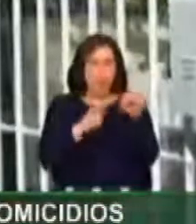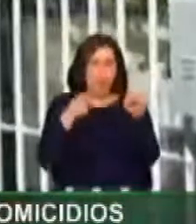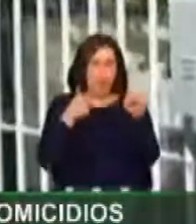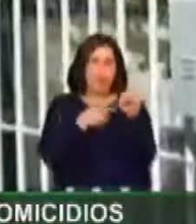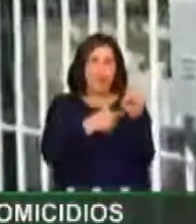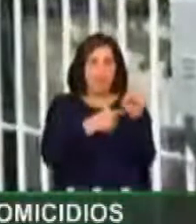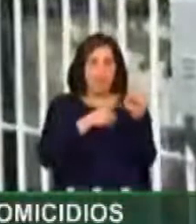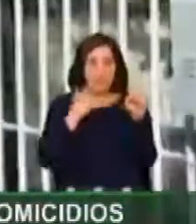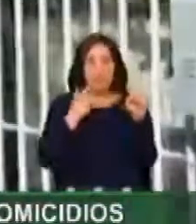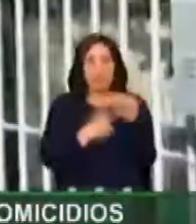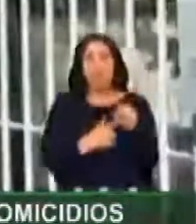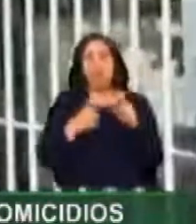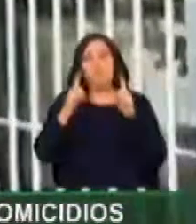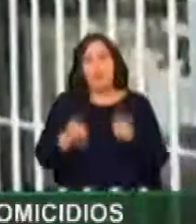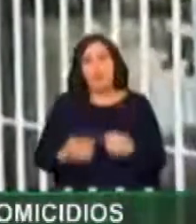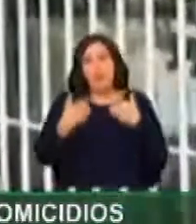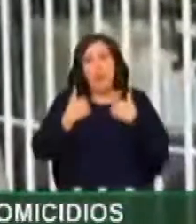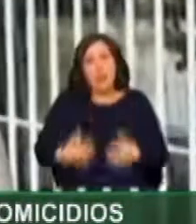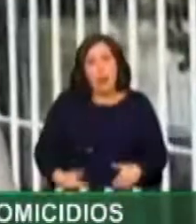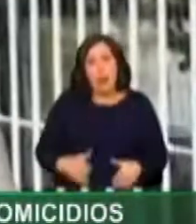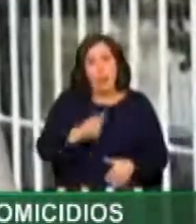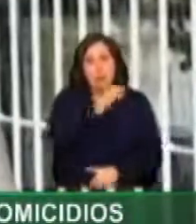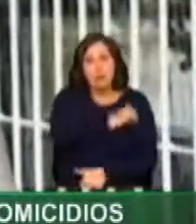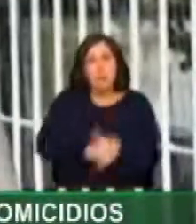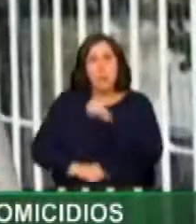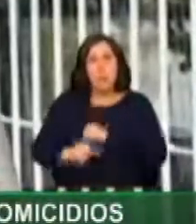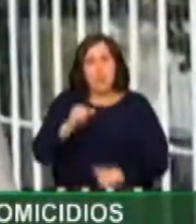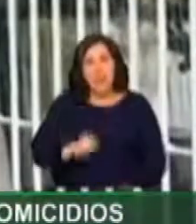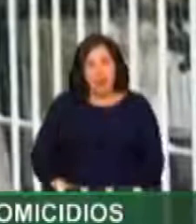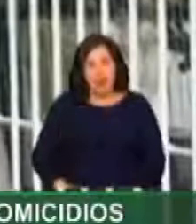Los cuerpos estaban mutilados, ¿sí?